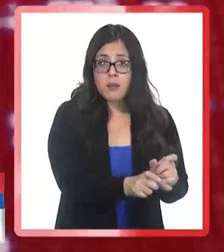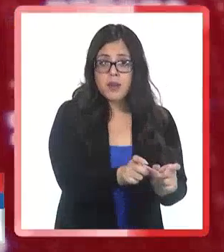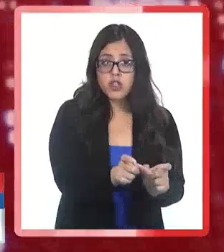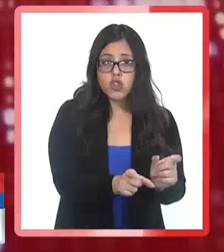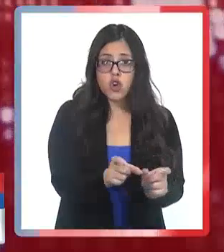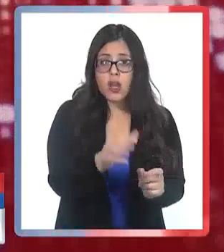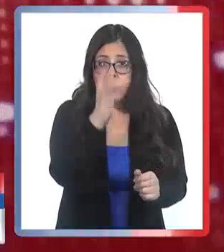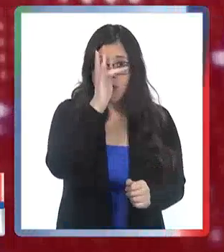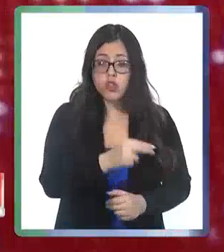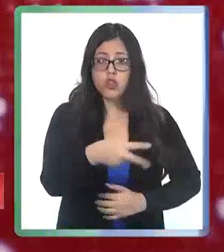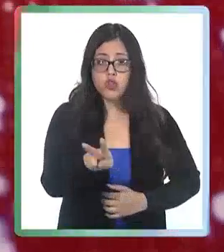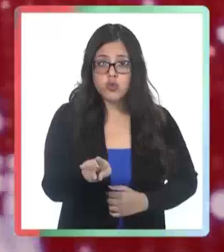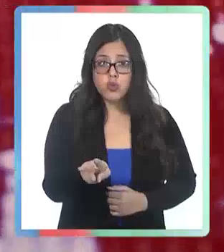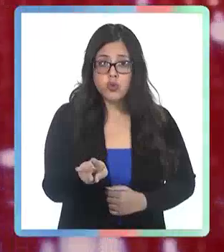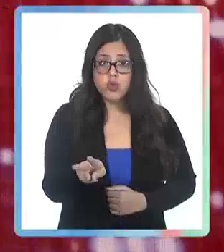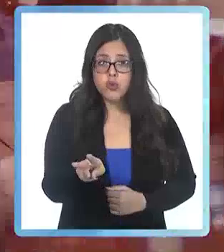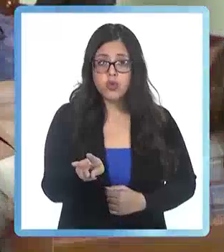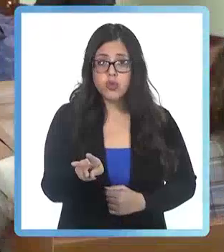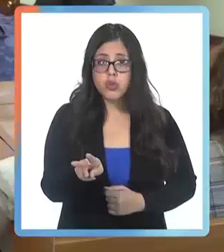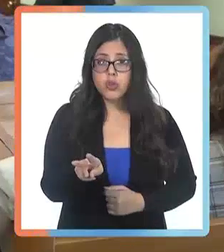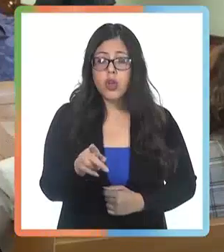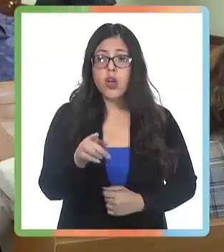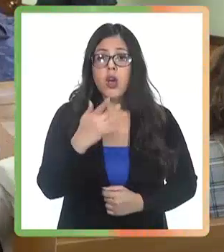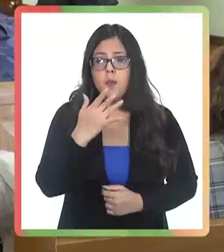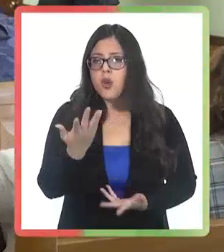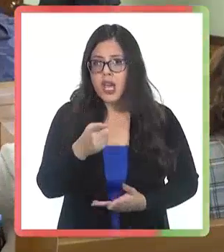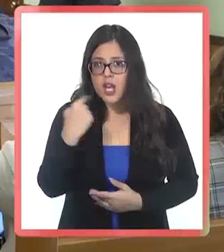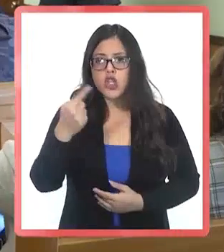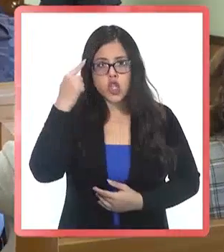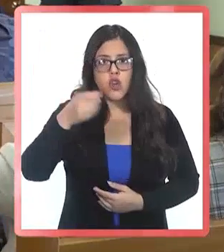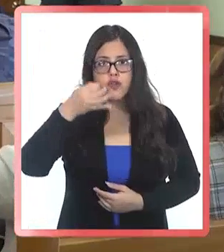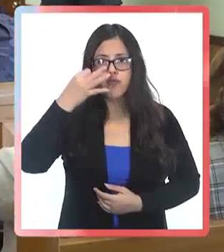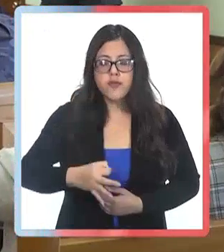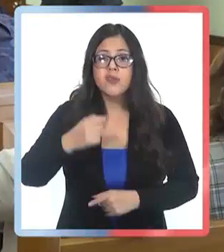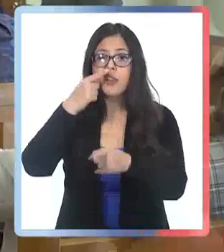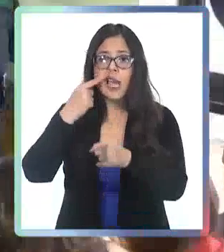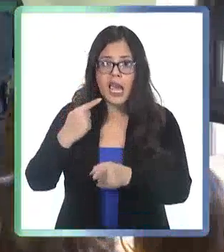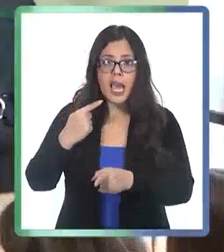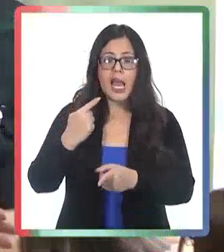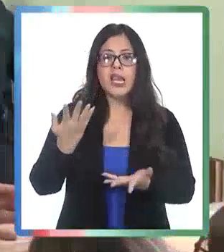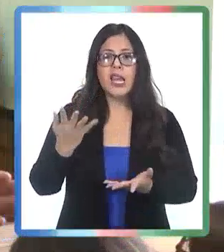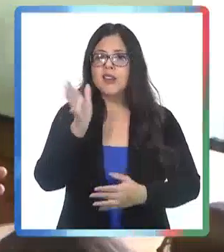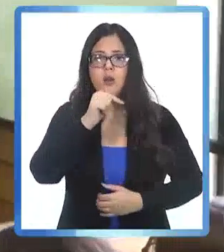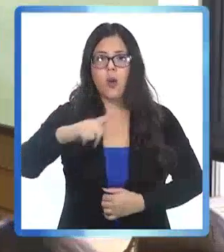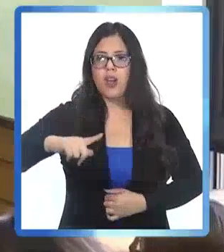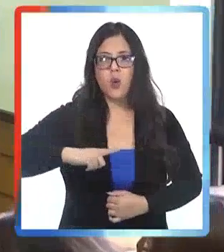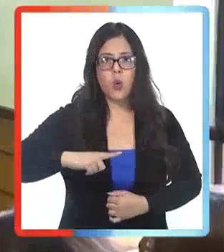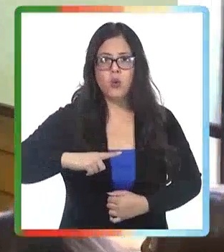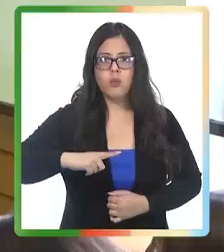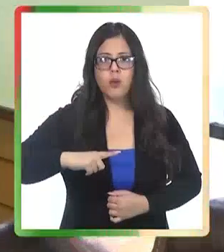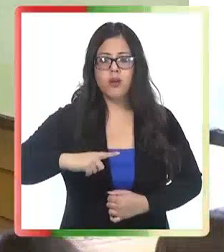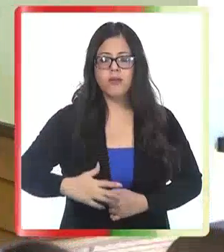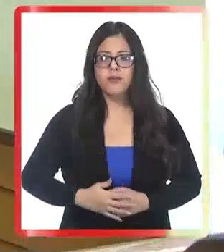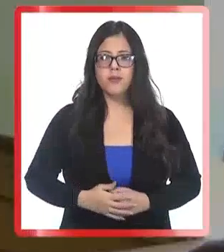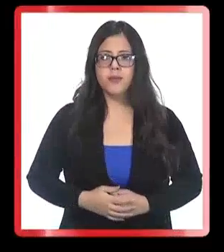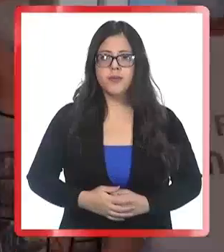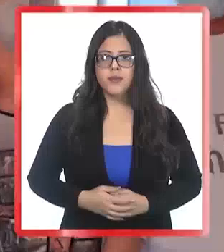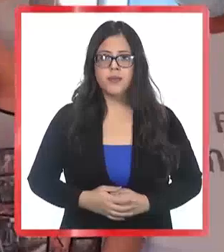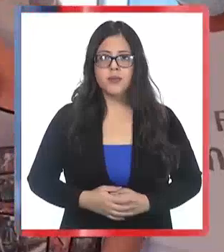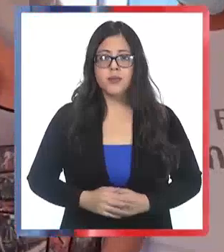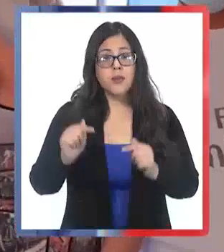servidor, a su funcionario, porque tenemos la convicción de que él es absolutamente inocente de lo que se le está